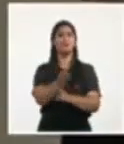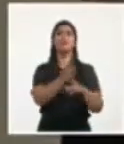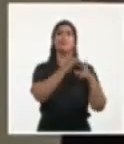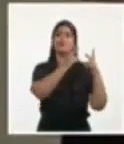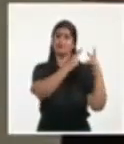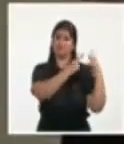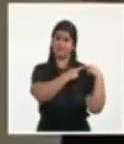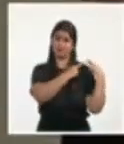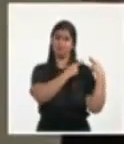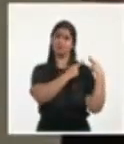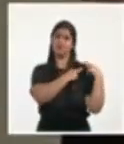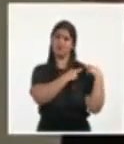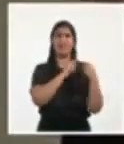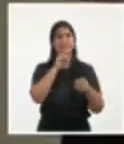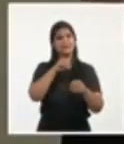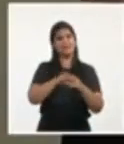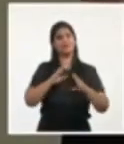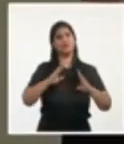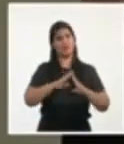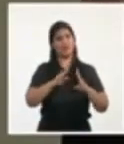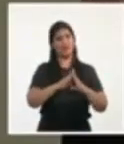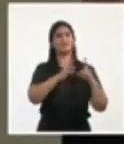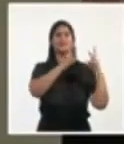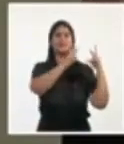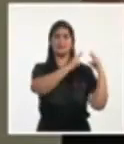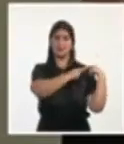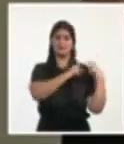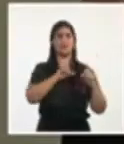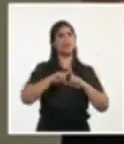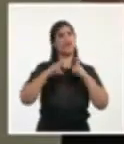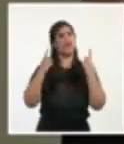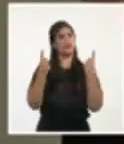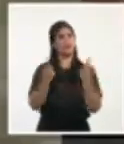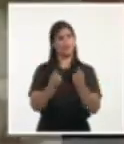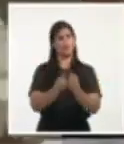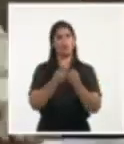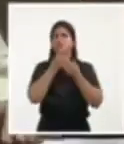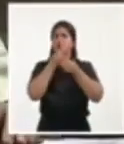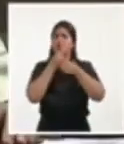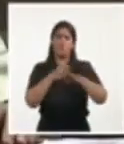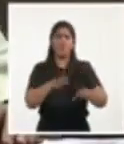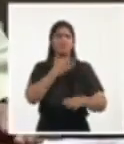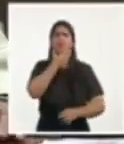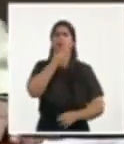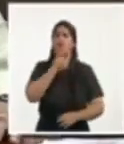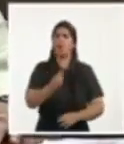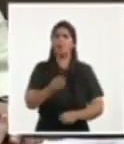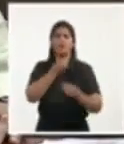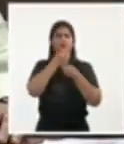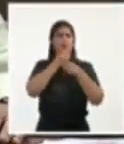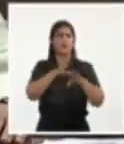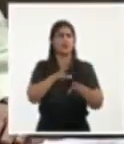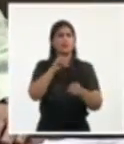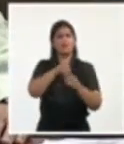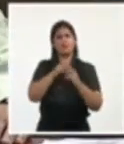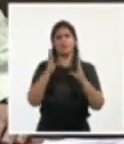cada miembro de la familia ante esta realidad que hoy vive el país. Tristemente, hemos tenido que lamentar ya la muerte de menores de